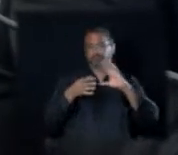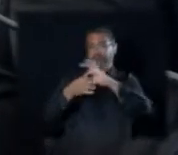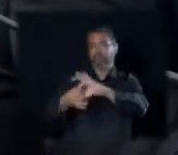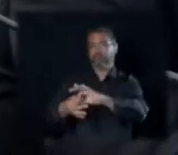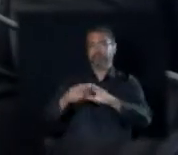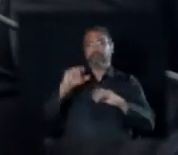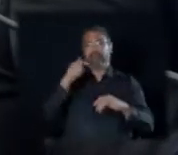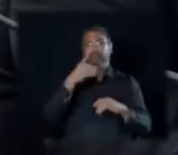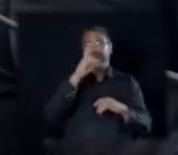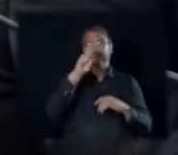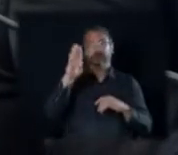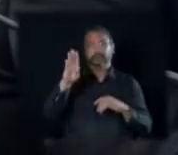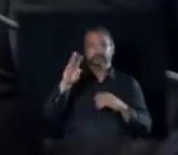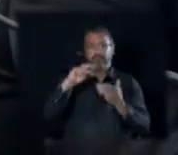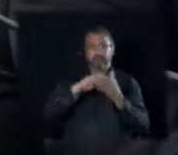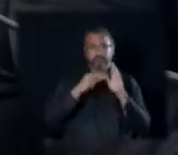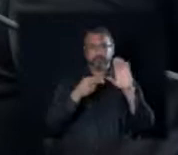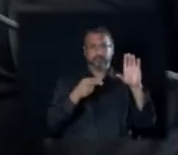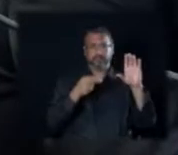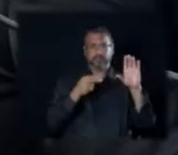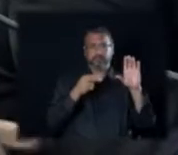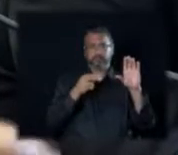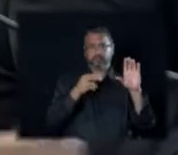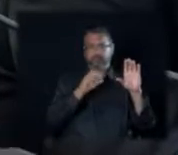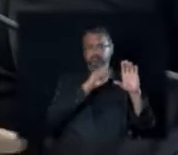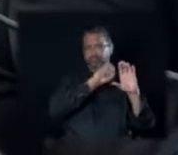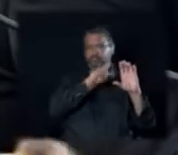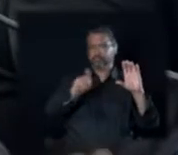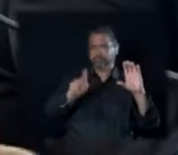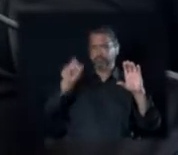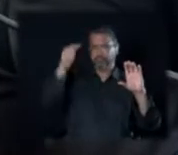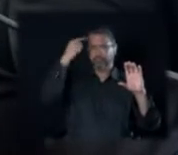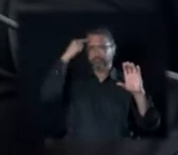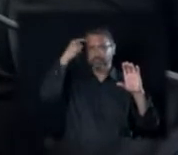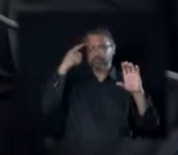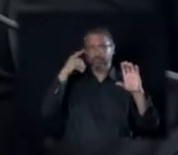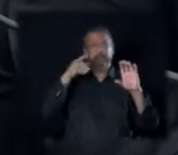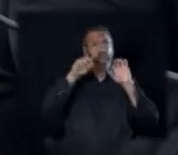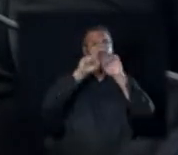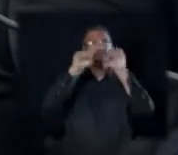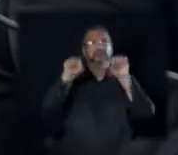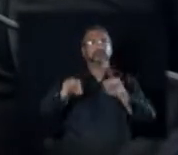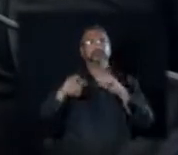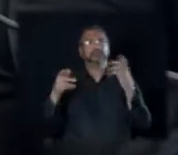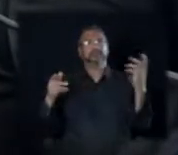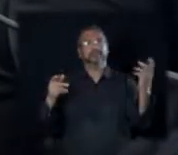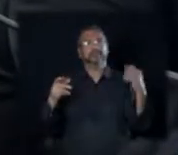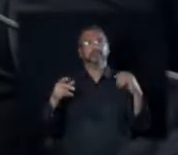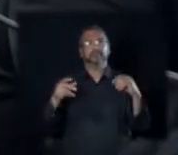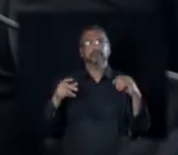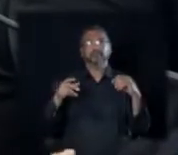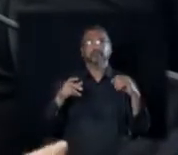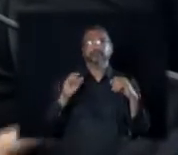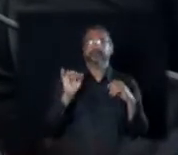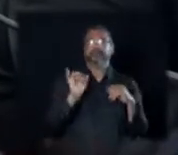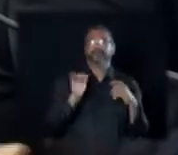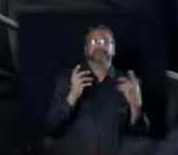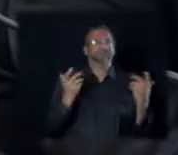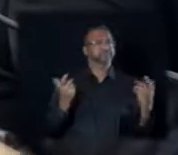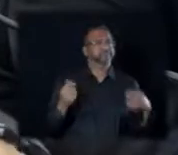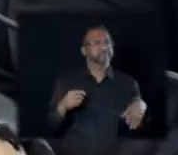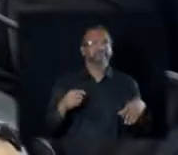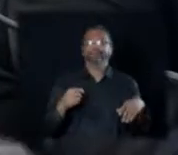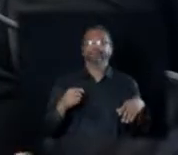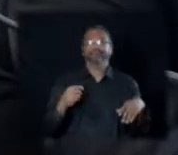enviaba directamente de vuelta al BGF para que ese dinero volviera a través de un sistema, sea que había, de un préstamo. Así